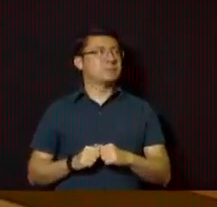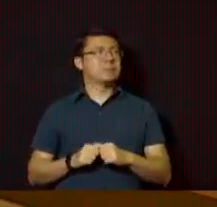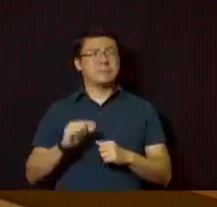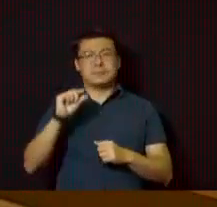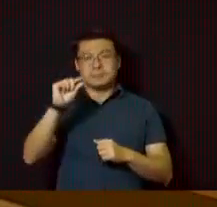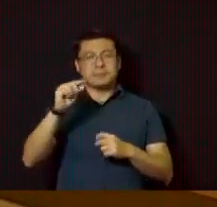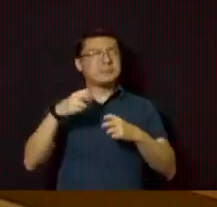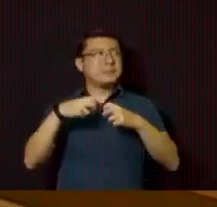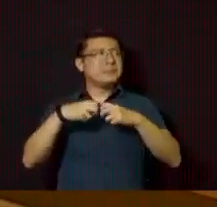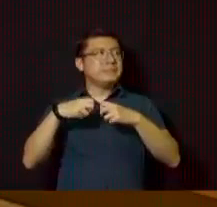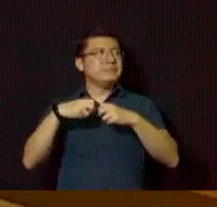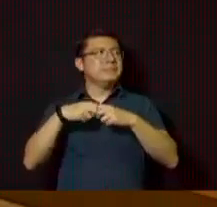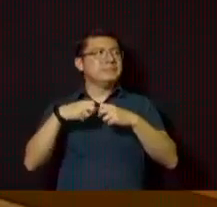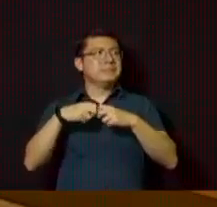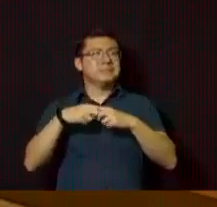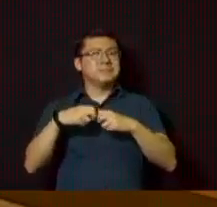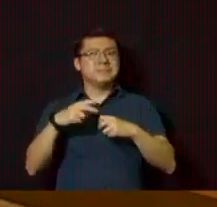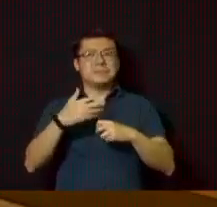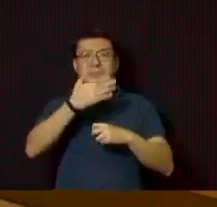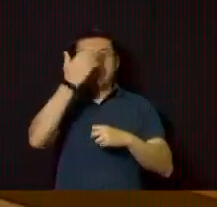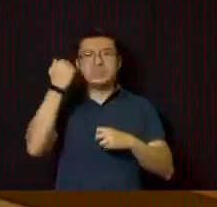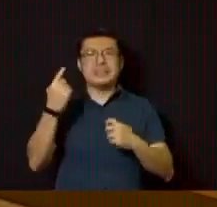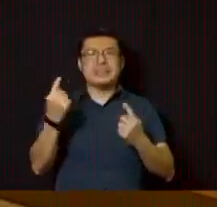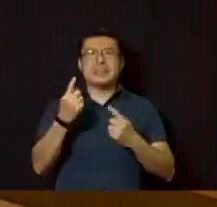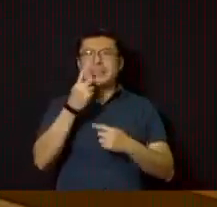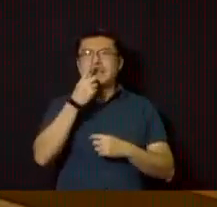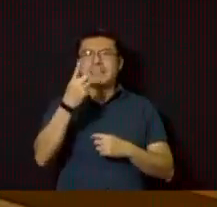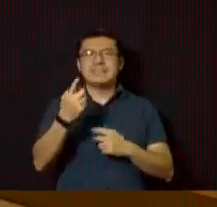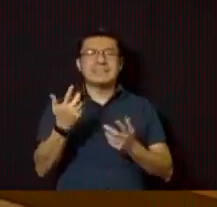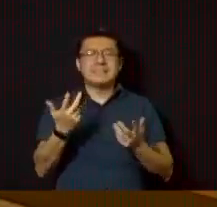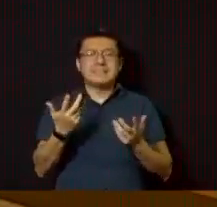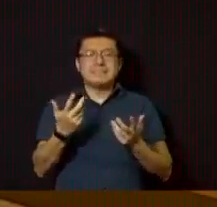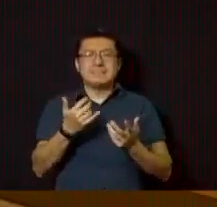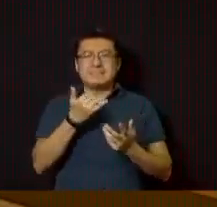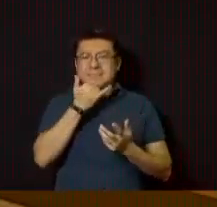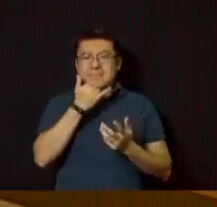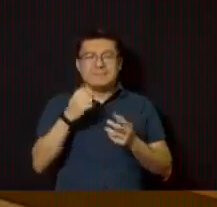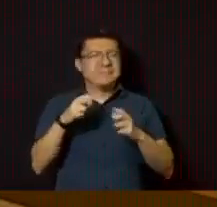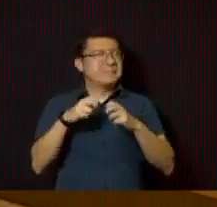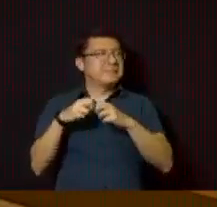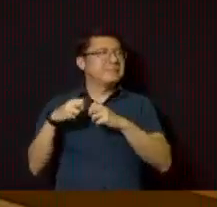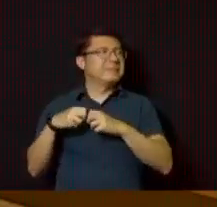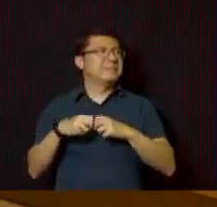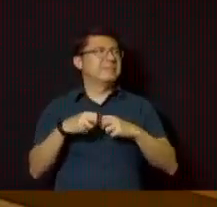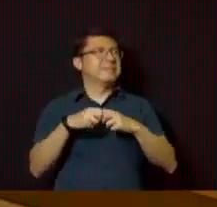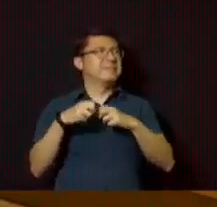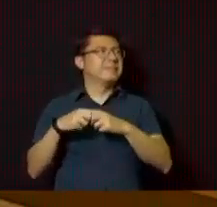nervioso, no sé ni qué decir al empezar este evento.